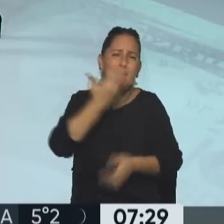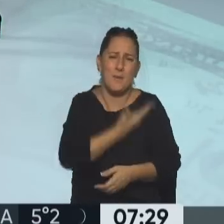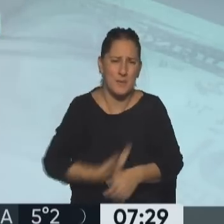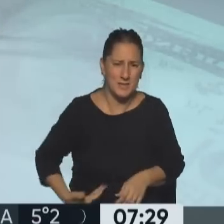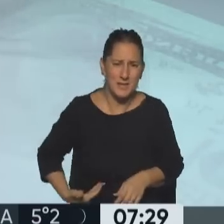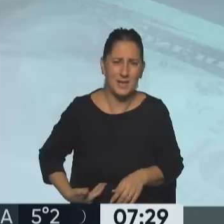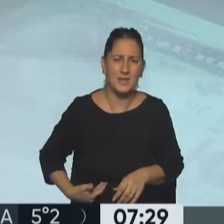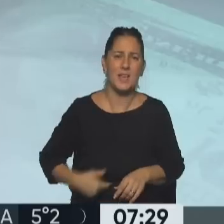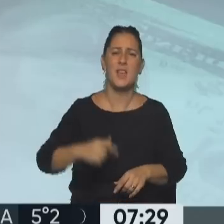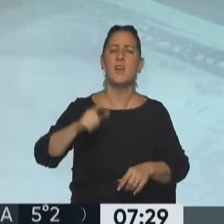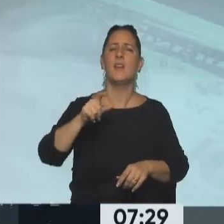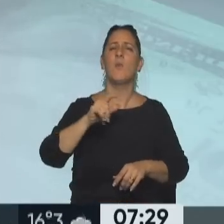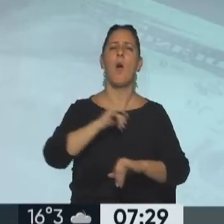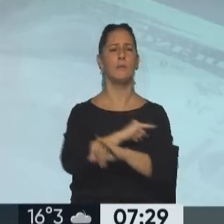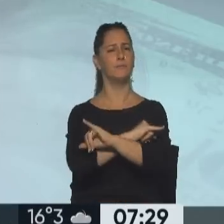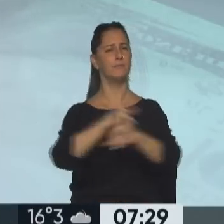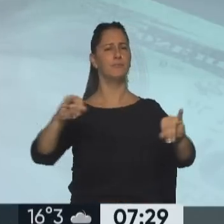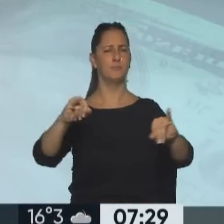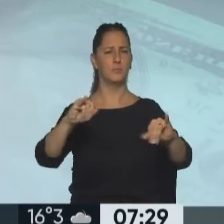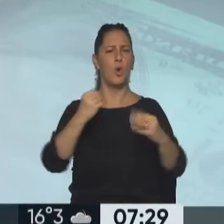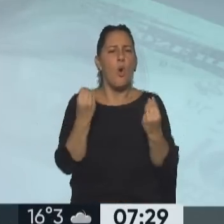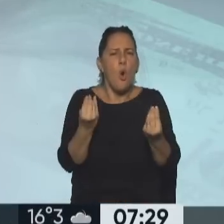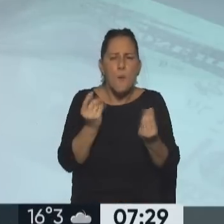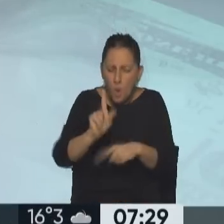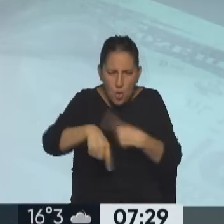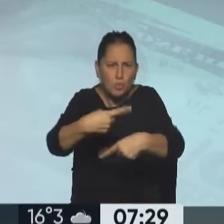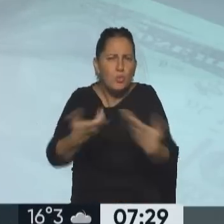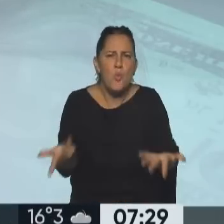esa respuesta a la sociedad, ¿no? ¿Cómo pensaban